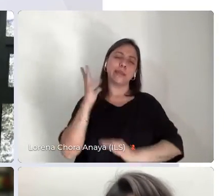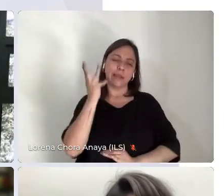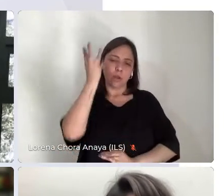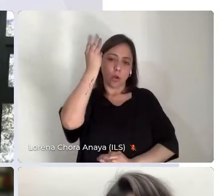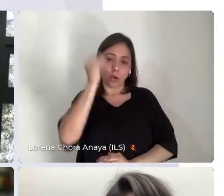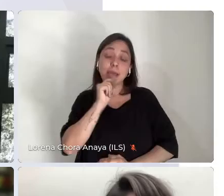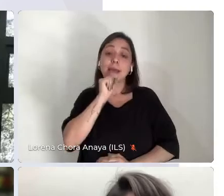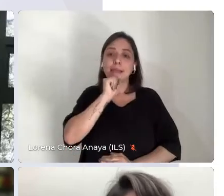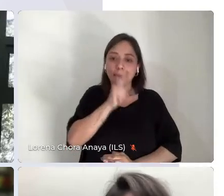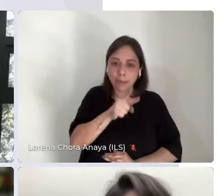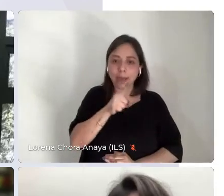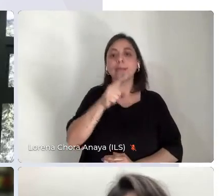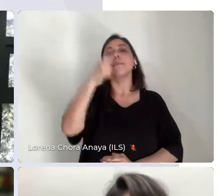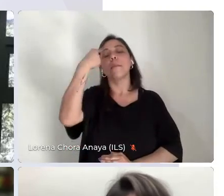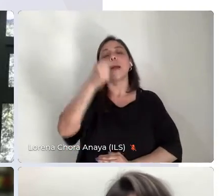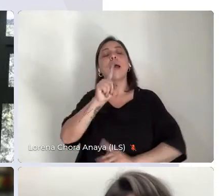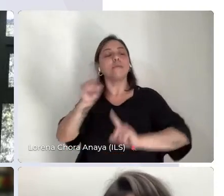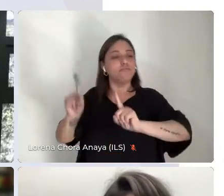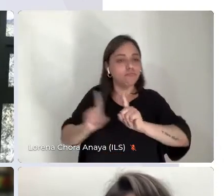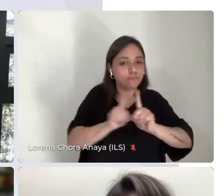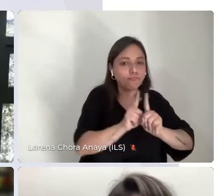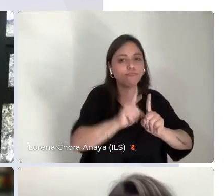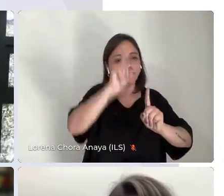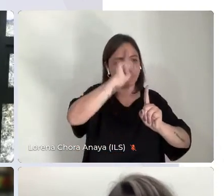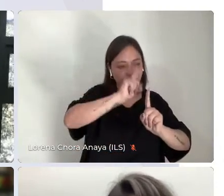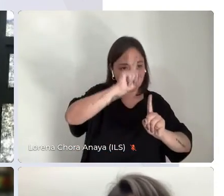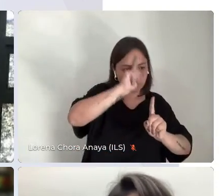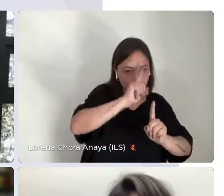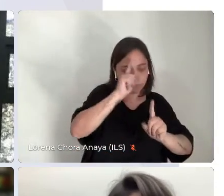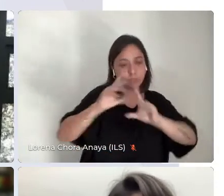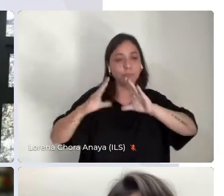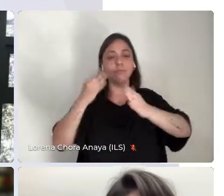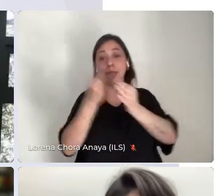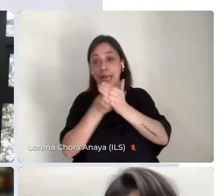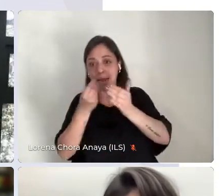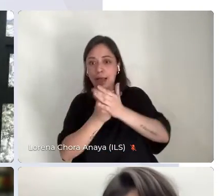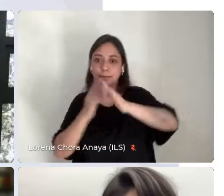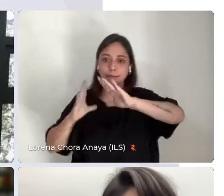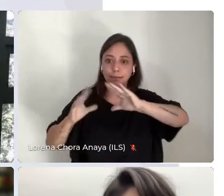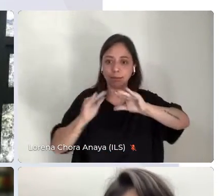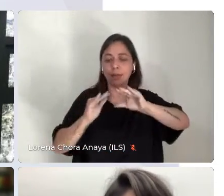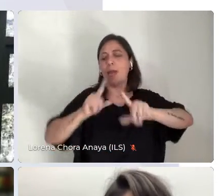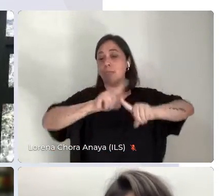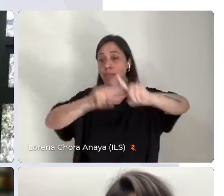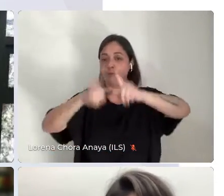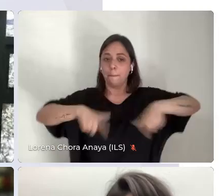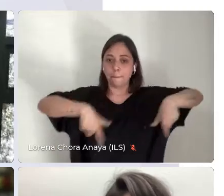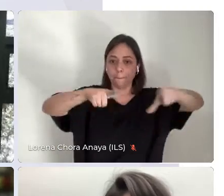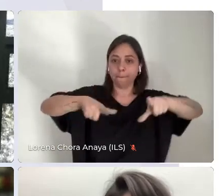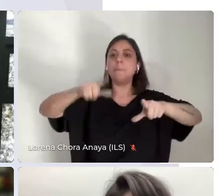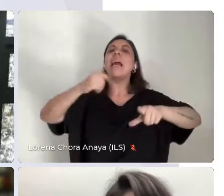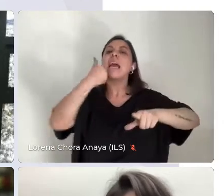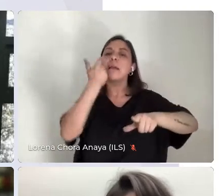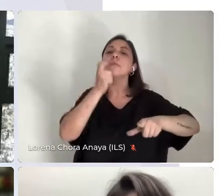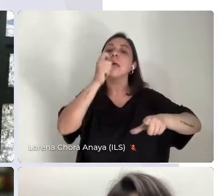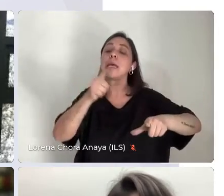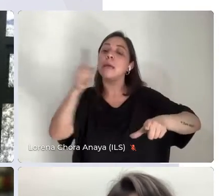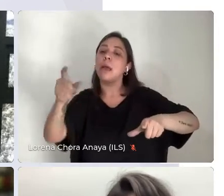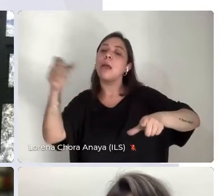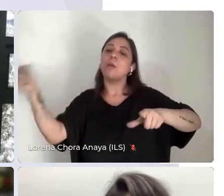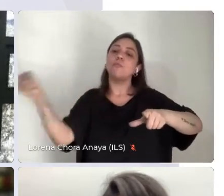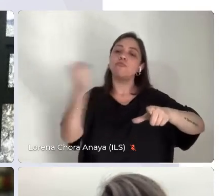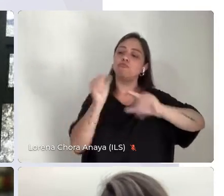dar clases en estas plataformas que lo que buscamos es sumar a más mujeres. Entonces, para nosotros ha sido